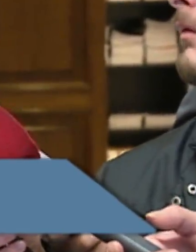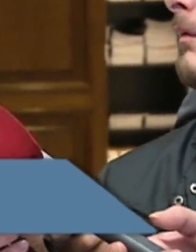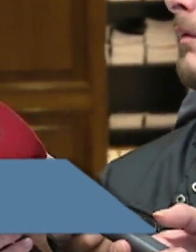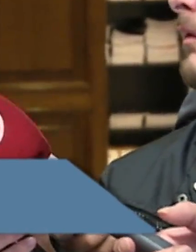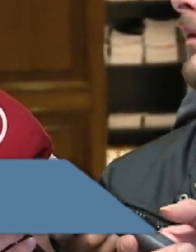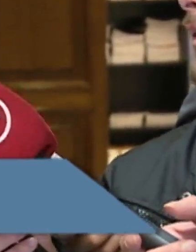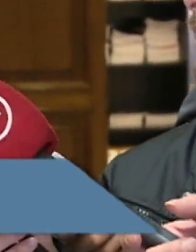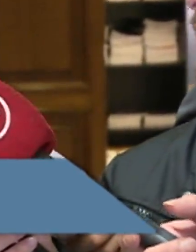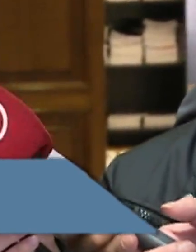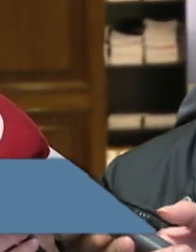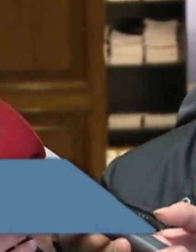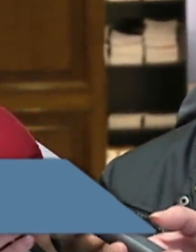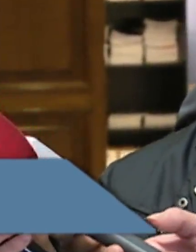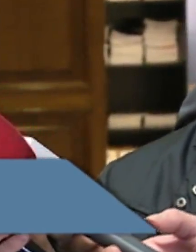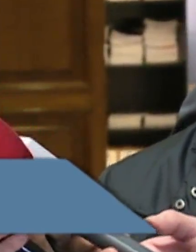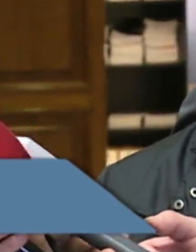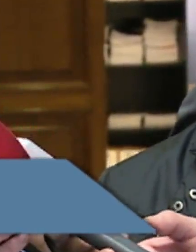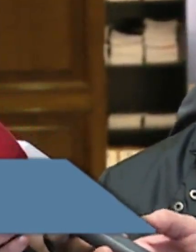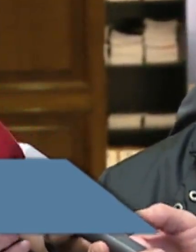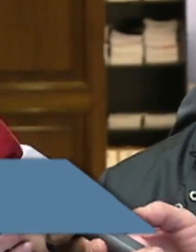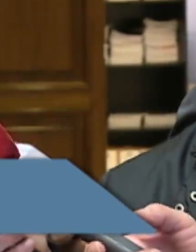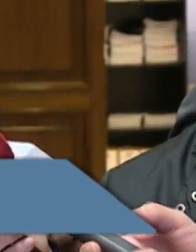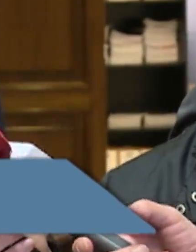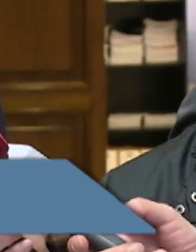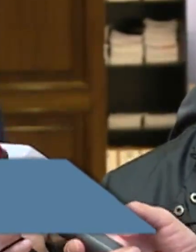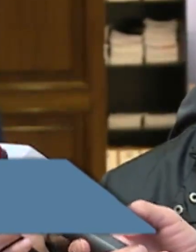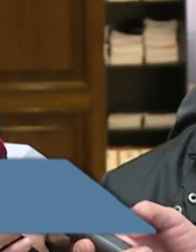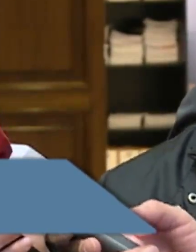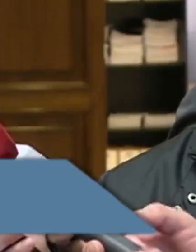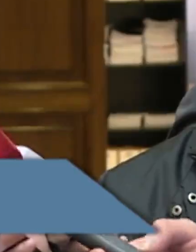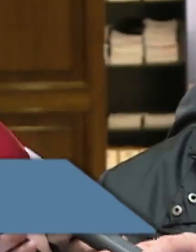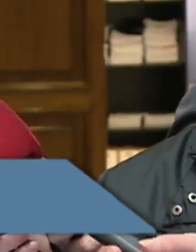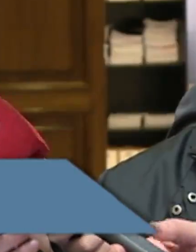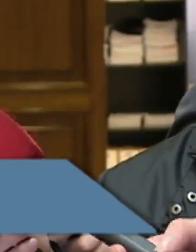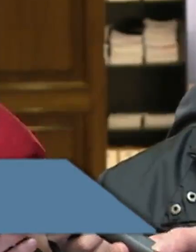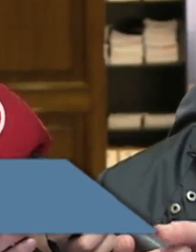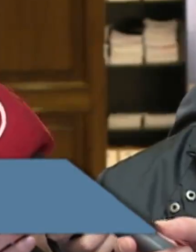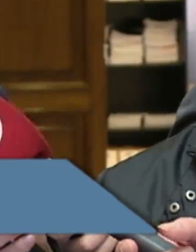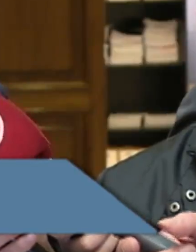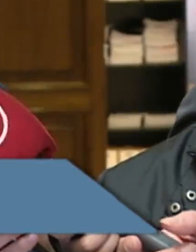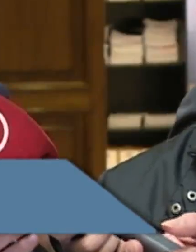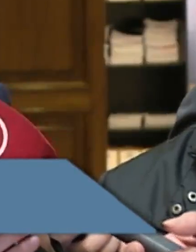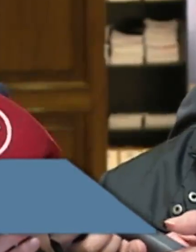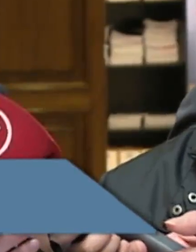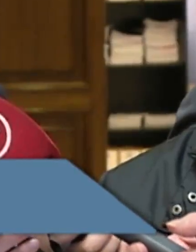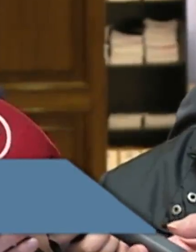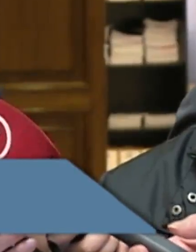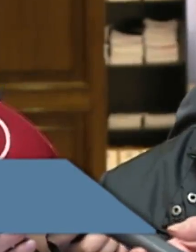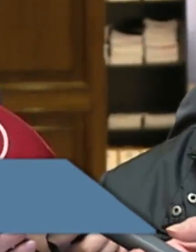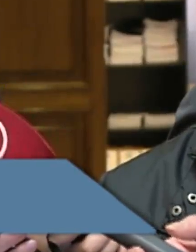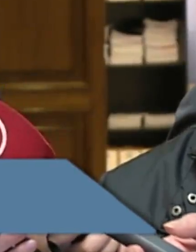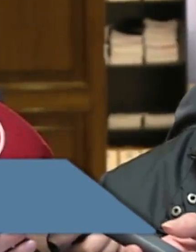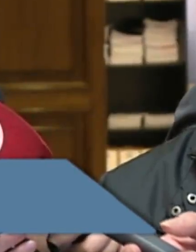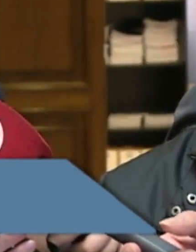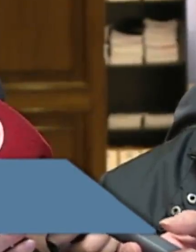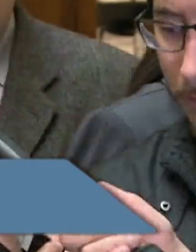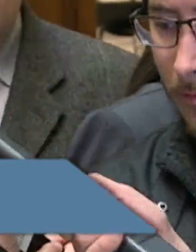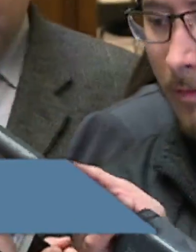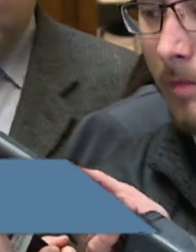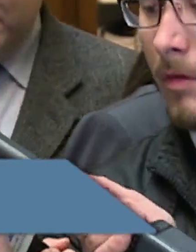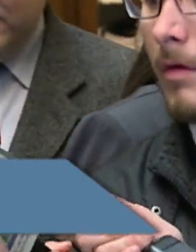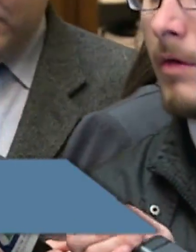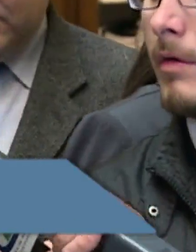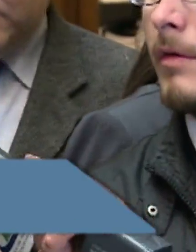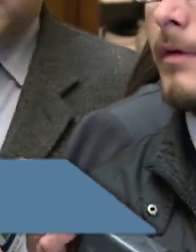muy buena noticia para las pequeñas empresas por lo tanto un proyecto que tiene más cosas además pero ayuda significativamente a que tengamos una mejor economía